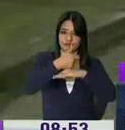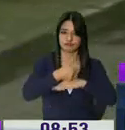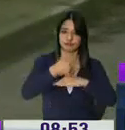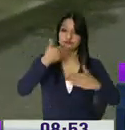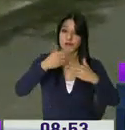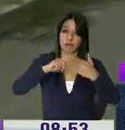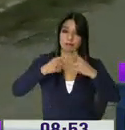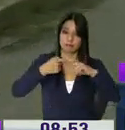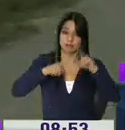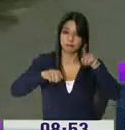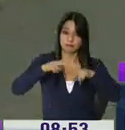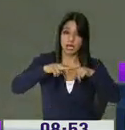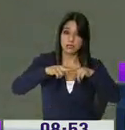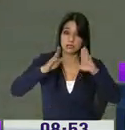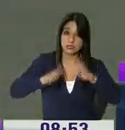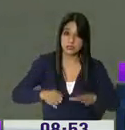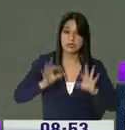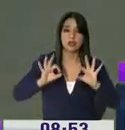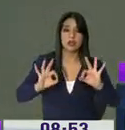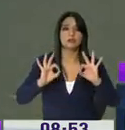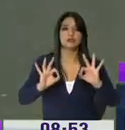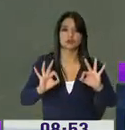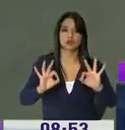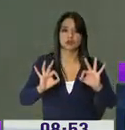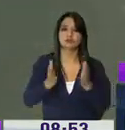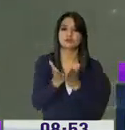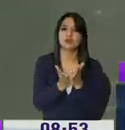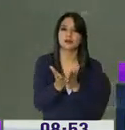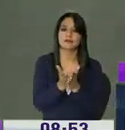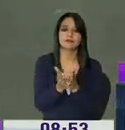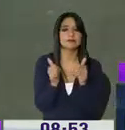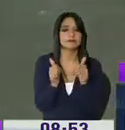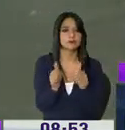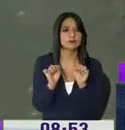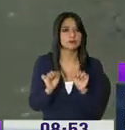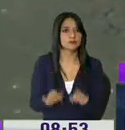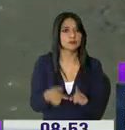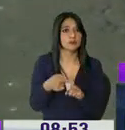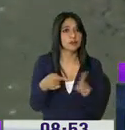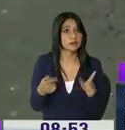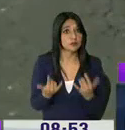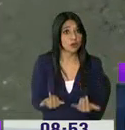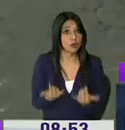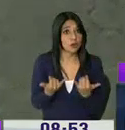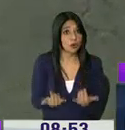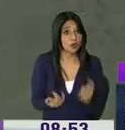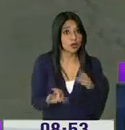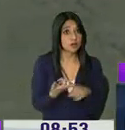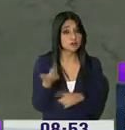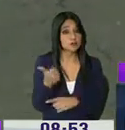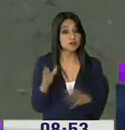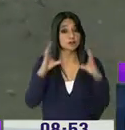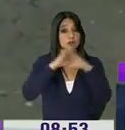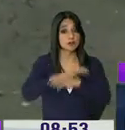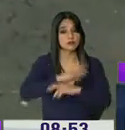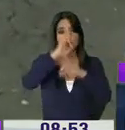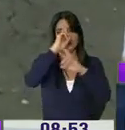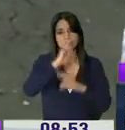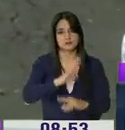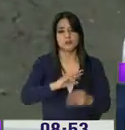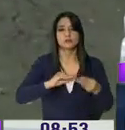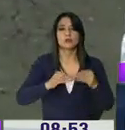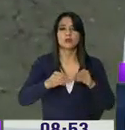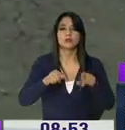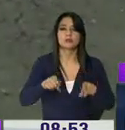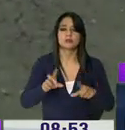los taxistas se encuentran listos ya para prestar este servicio desde el día de hoy hasta las 10 de la noche, respetando el número